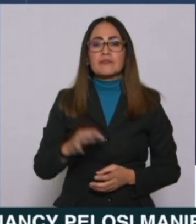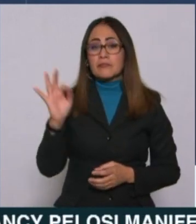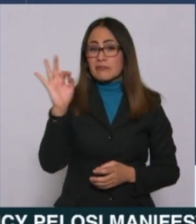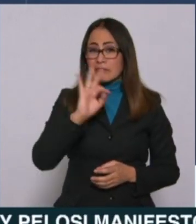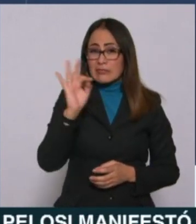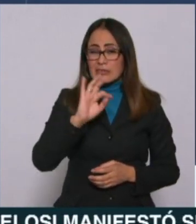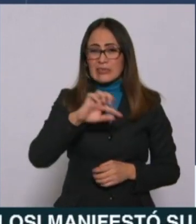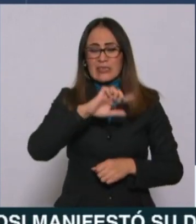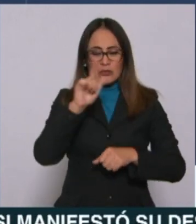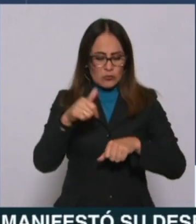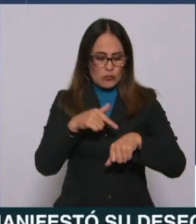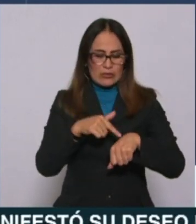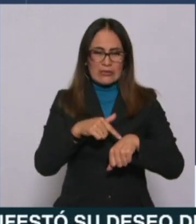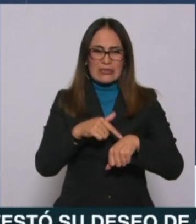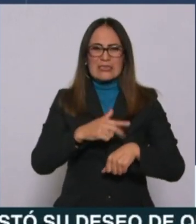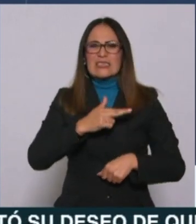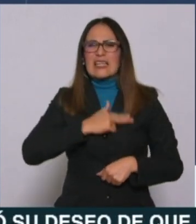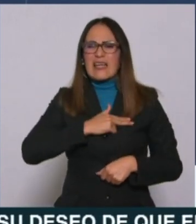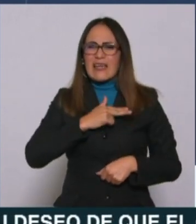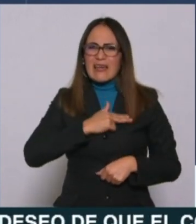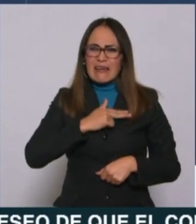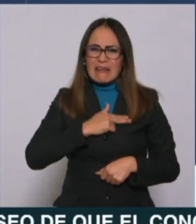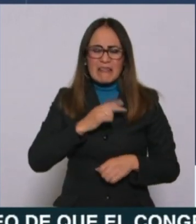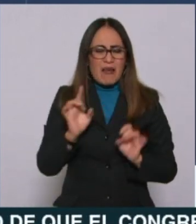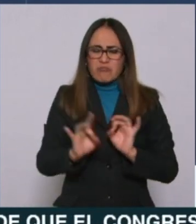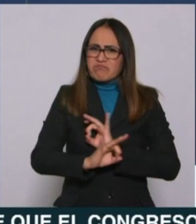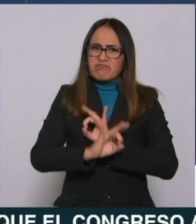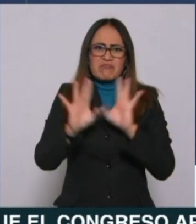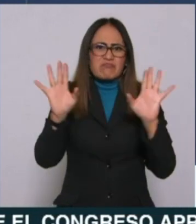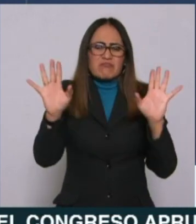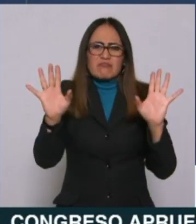una pequeña lesión que puede empezar de la nada.